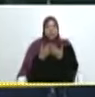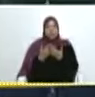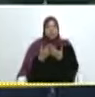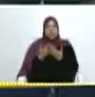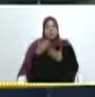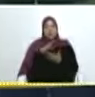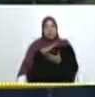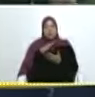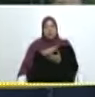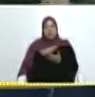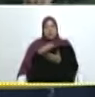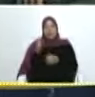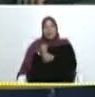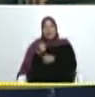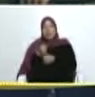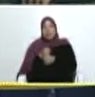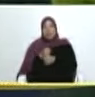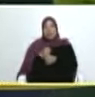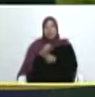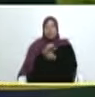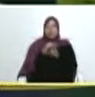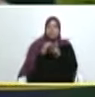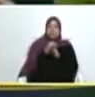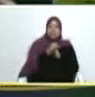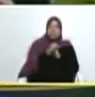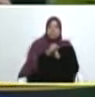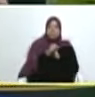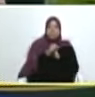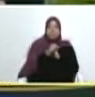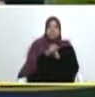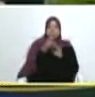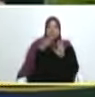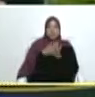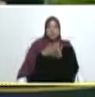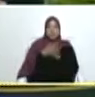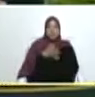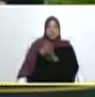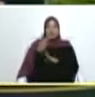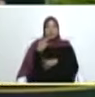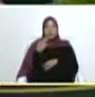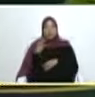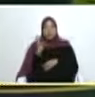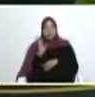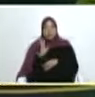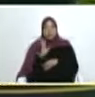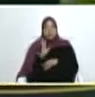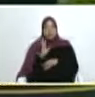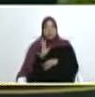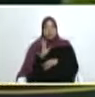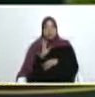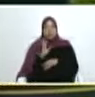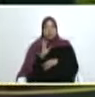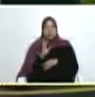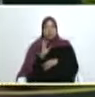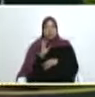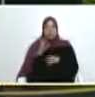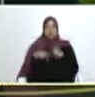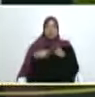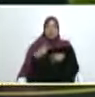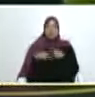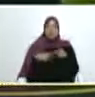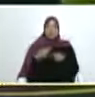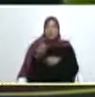nuestra propia disciplina ecológica en lo que vestimos, en lo que comemos, en la producción